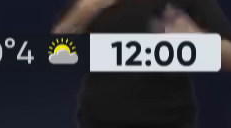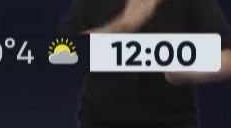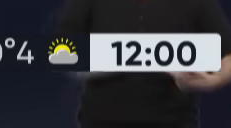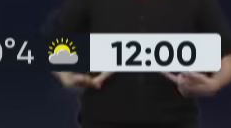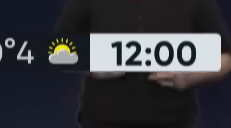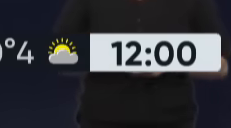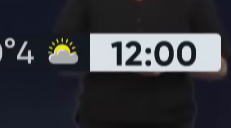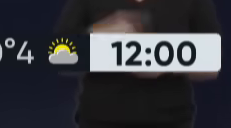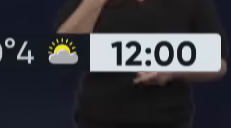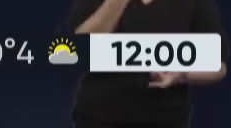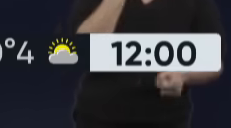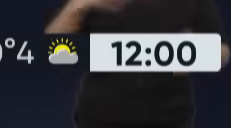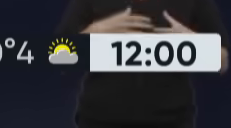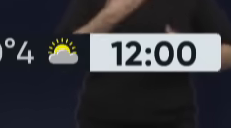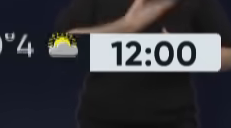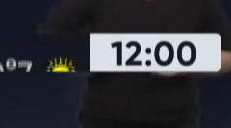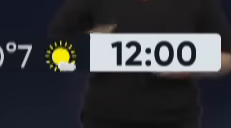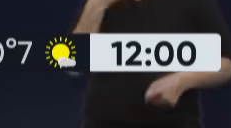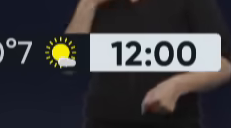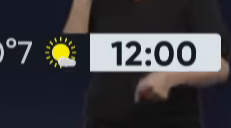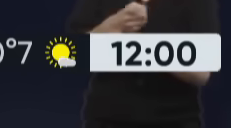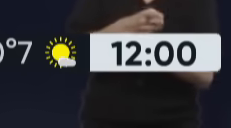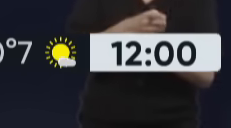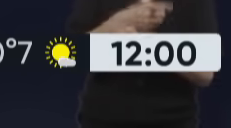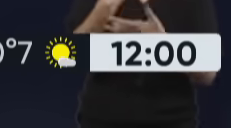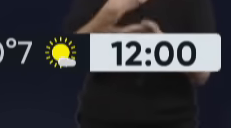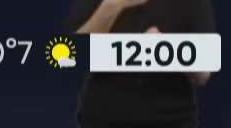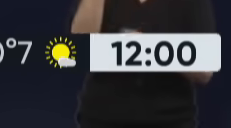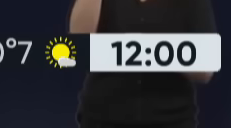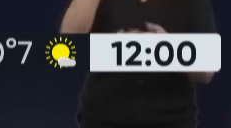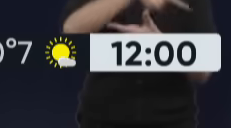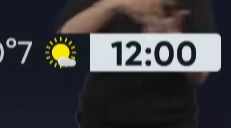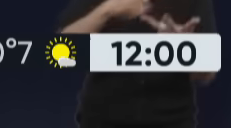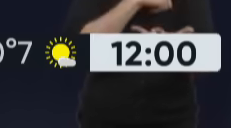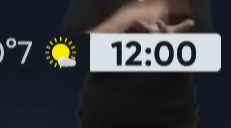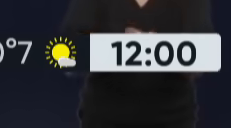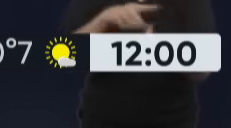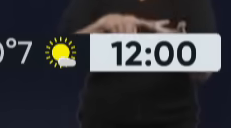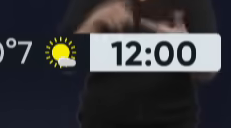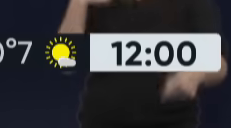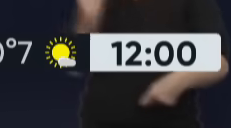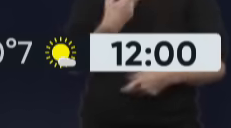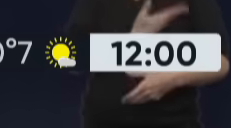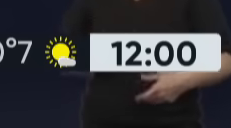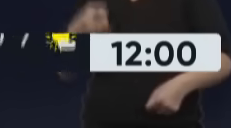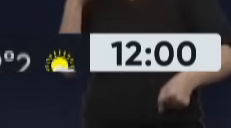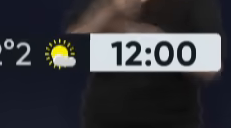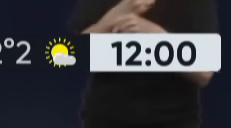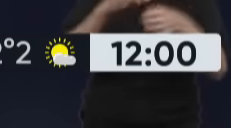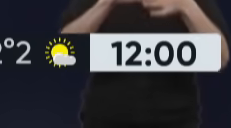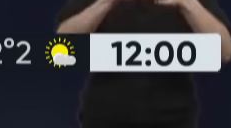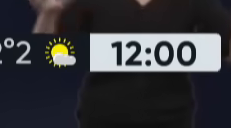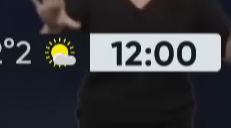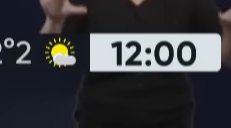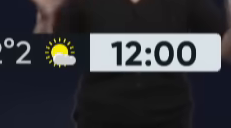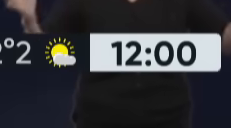el que somos un gobierno que va en contra de la división de poderes, que va en contra del régimen democrático, Bueno, la verdad es que no